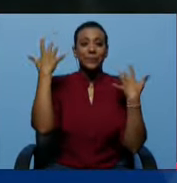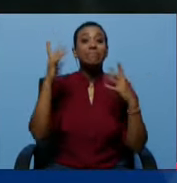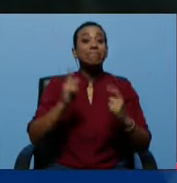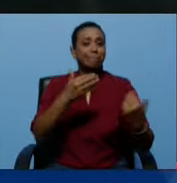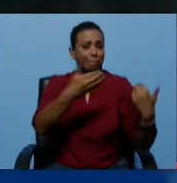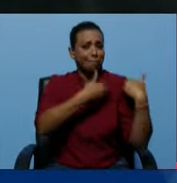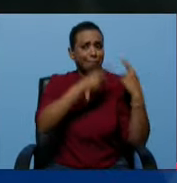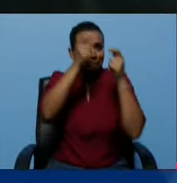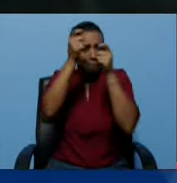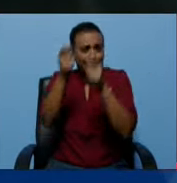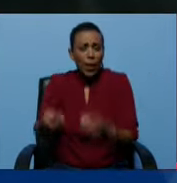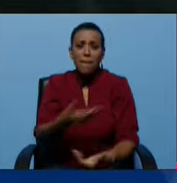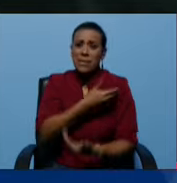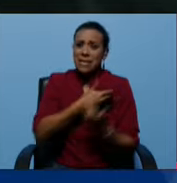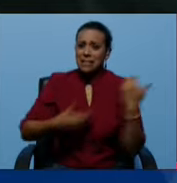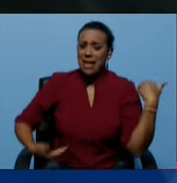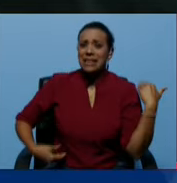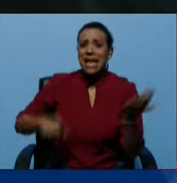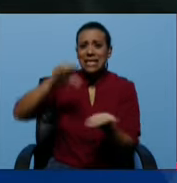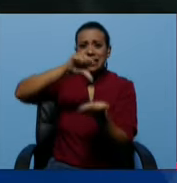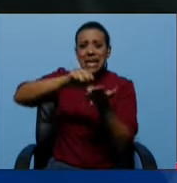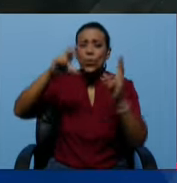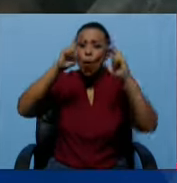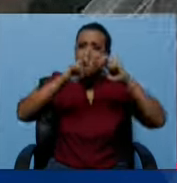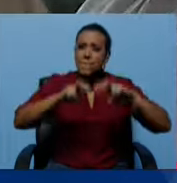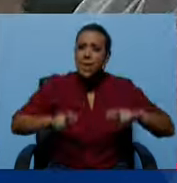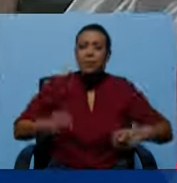Tremendo presidente, ¿ves?